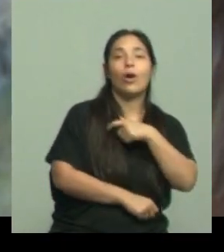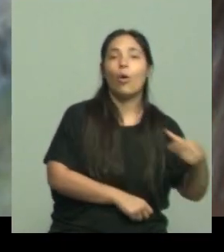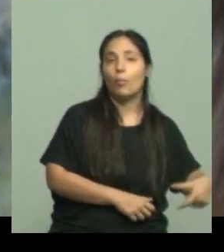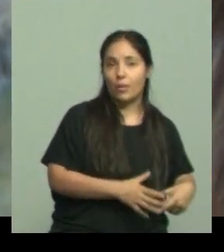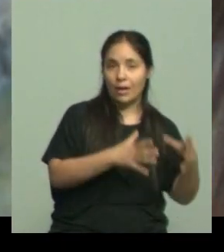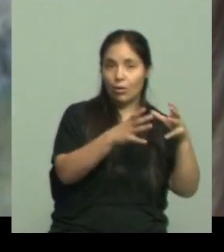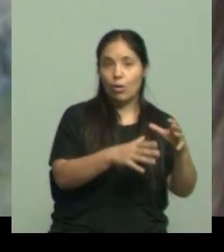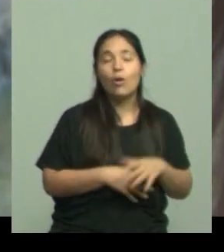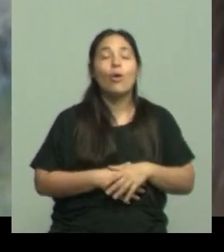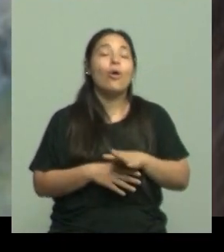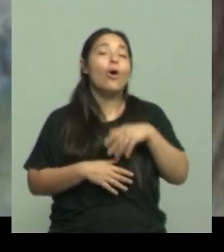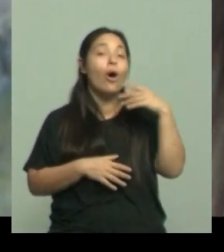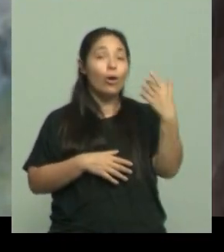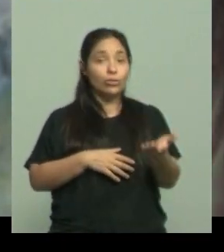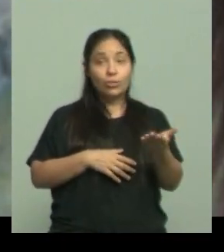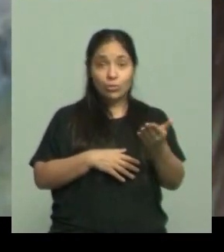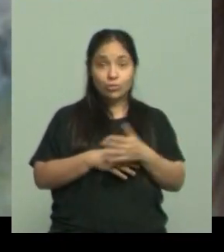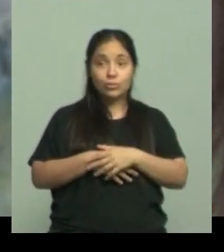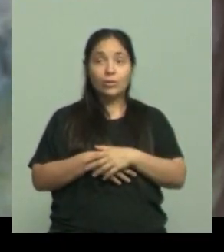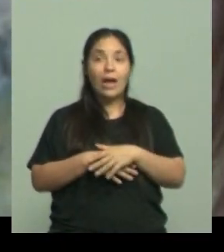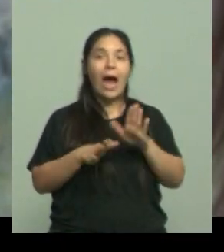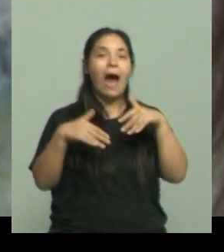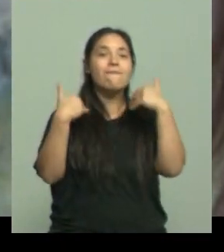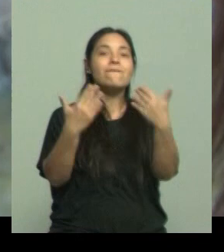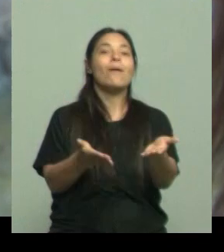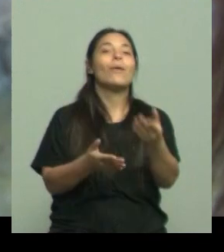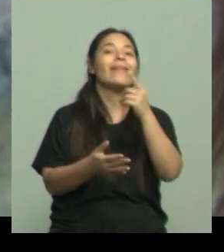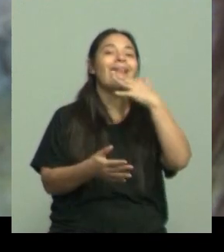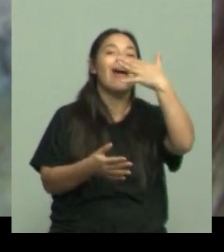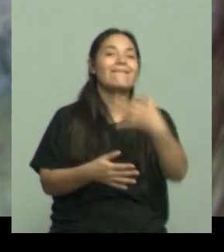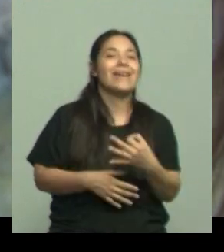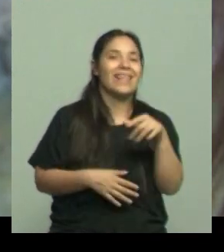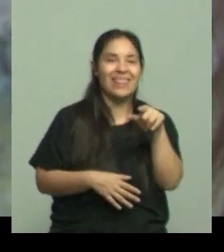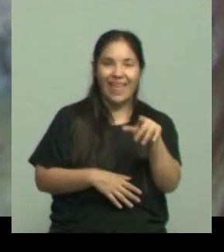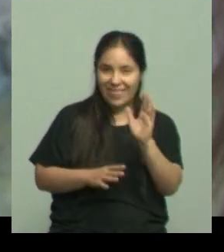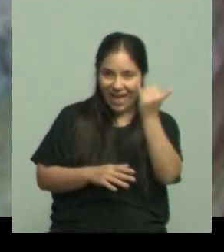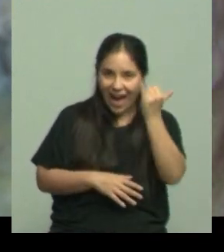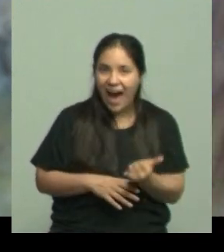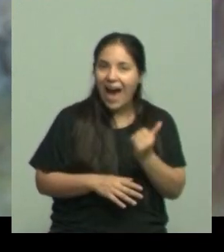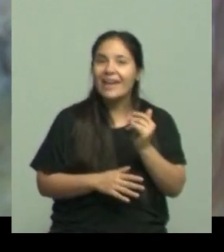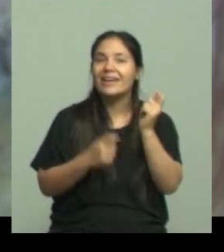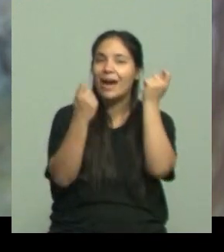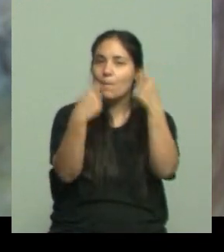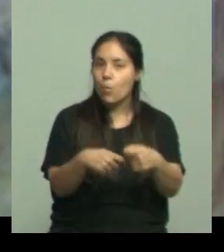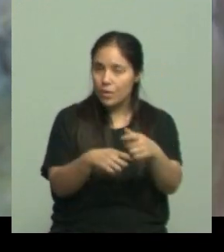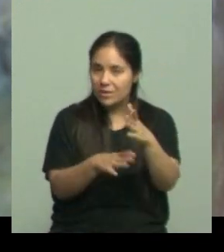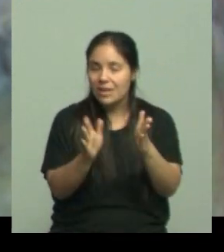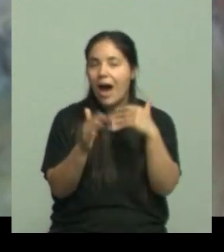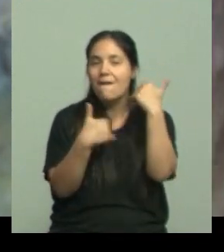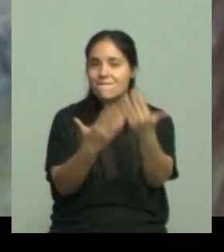van a facturar en contra del gobierno y otros van a facturar a favor de la credibilidad. Creo que también existe esa